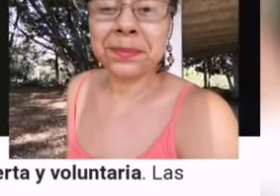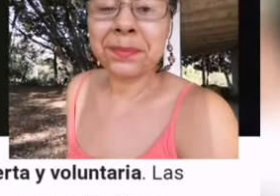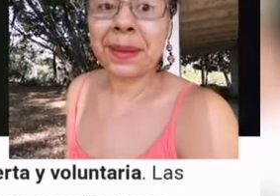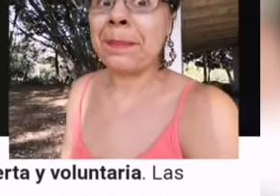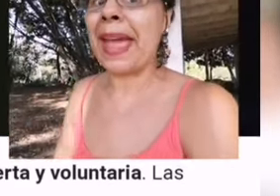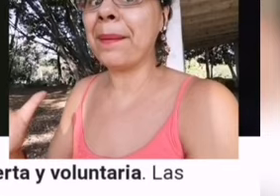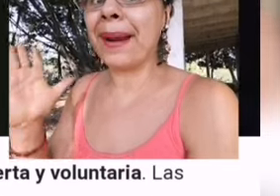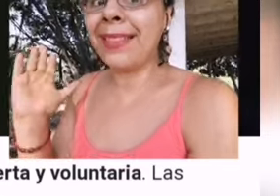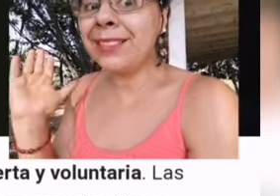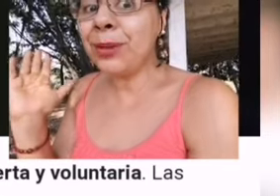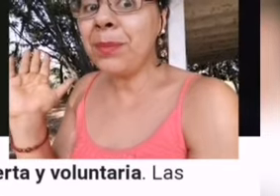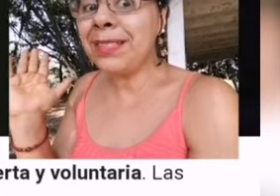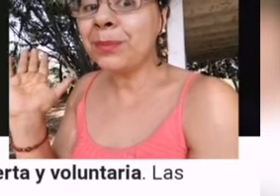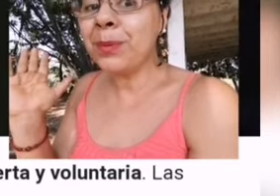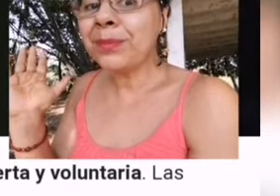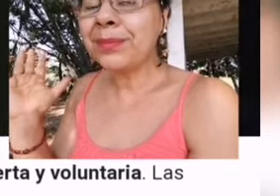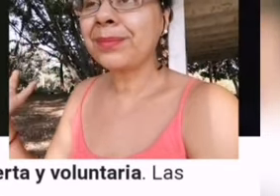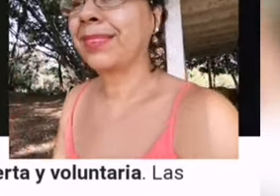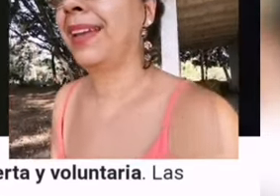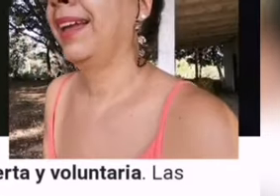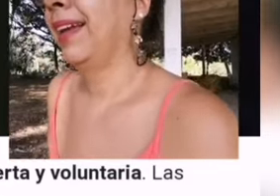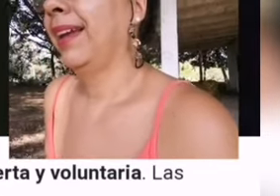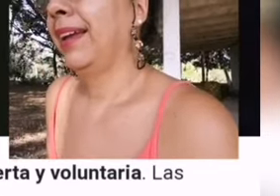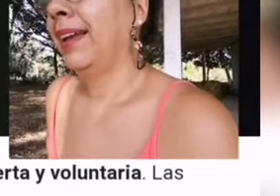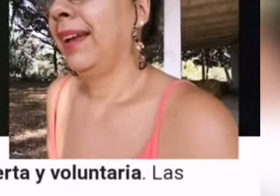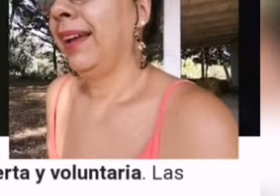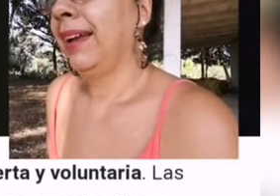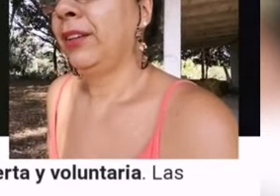Aviación, ¿me habrá dicho lo mismo?